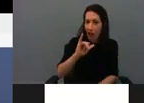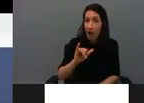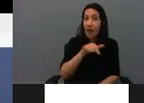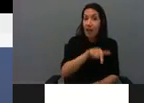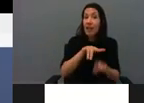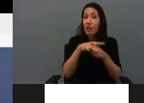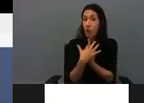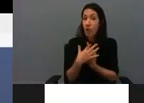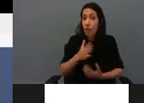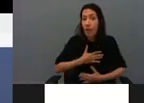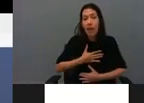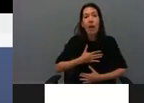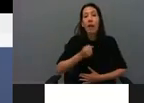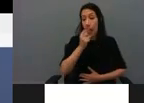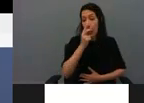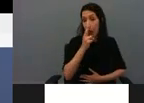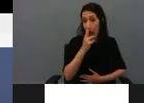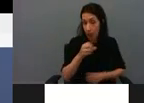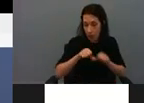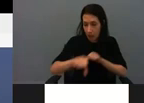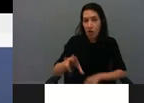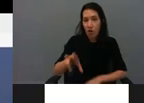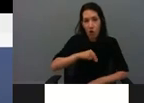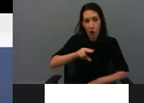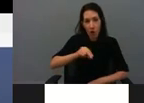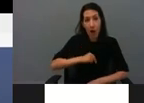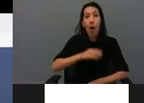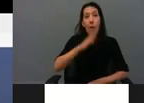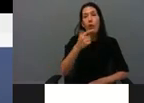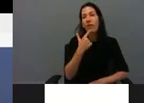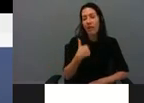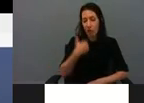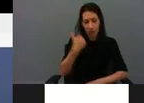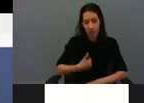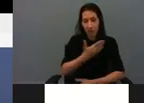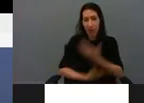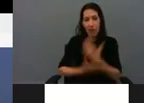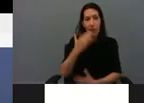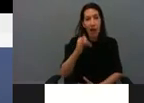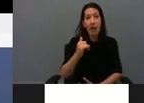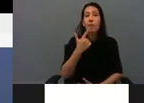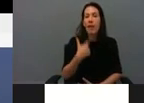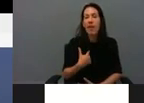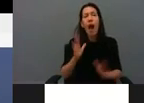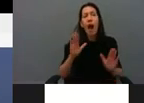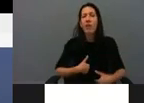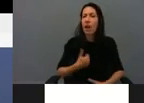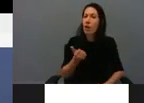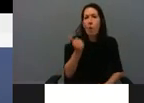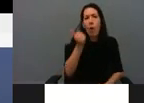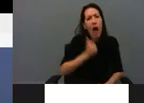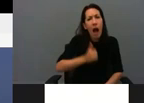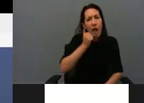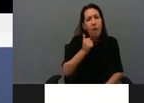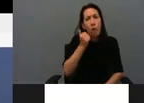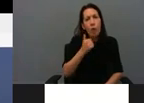ido negándolas en años posteriores, aludiendo a mi discapacidad y género. Solo me decían que se iban a aprovechar de mí